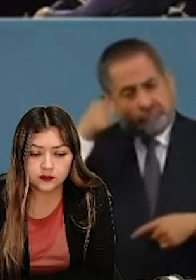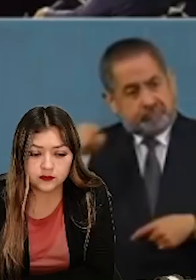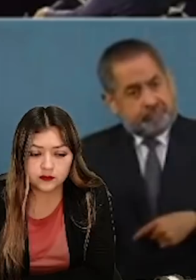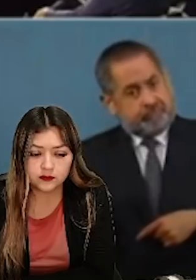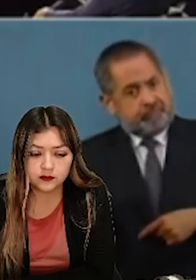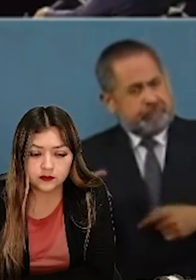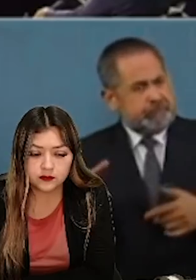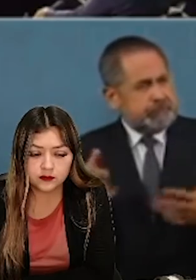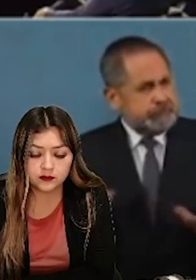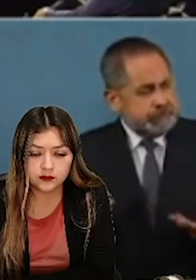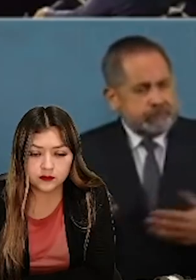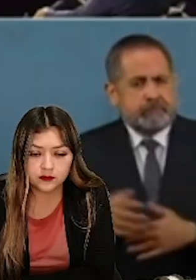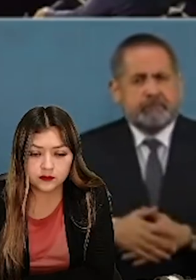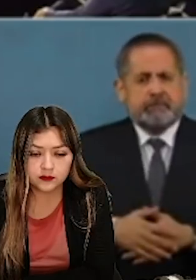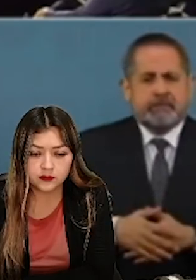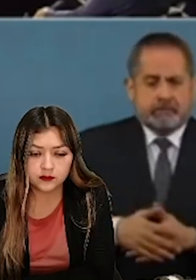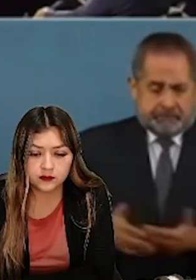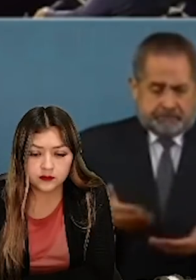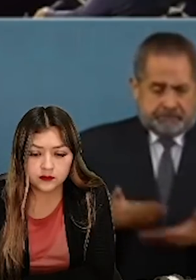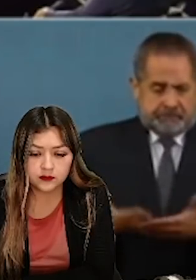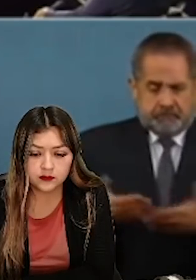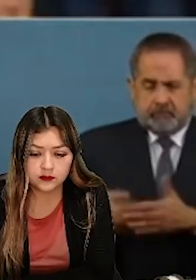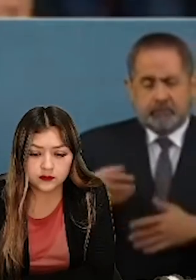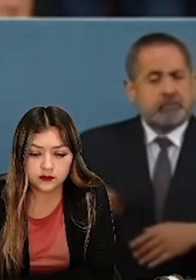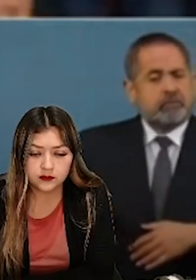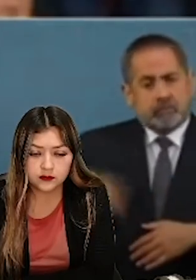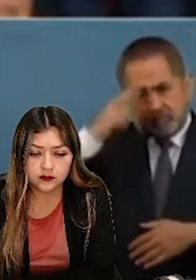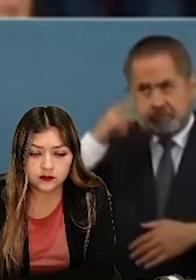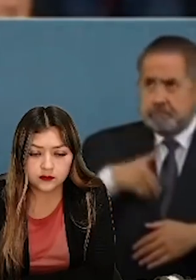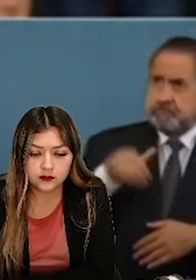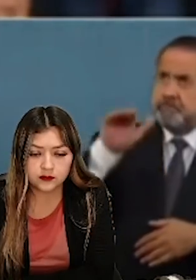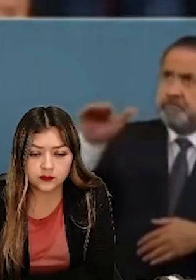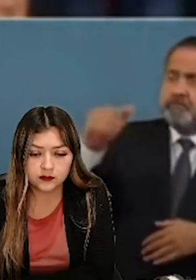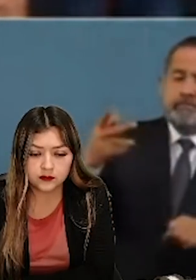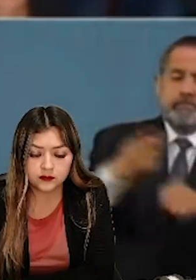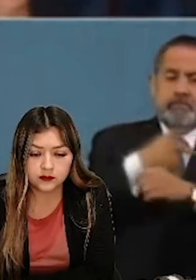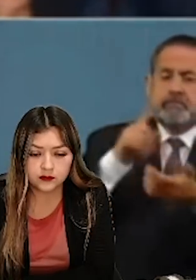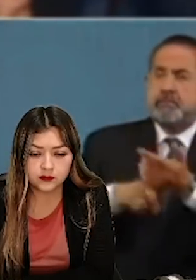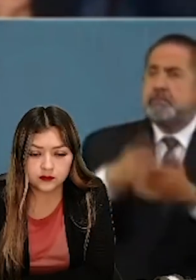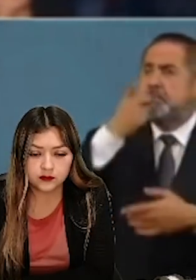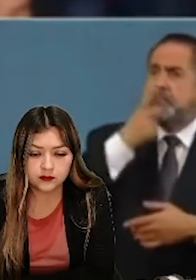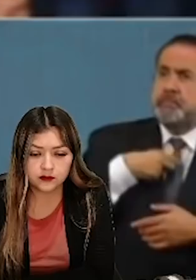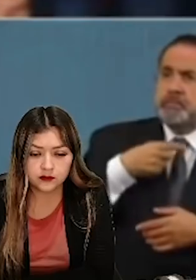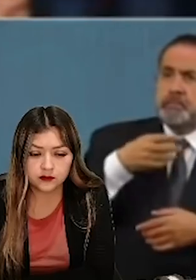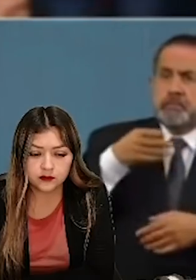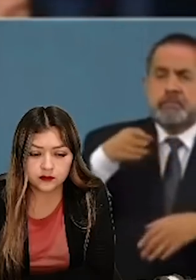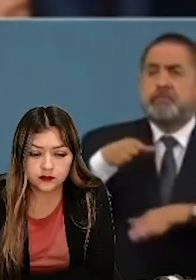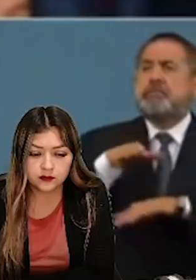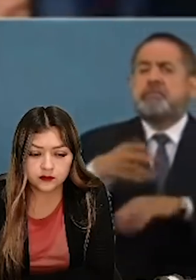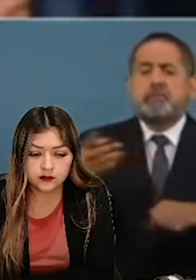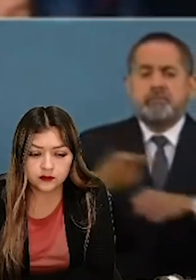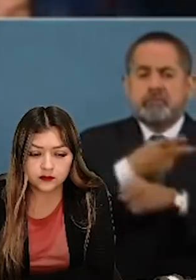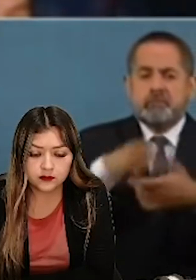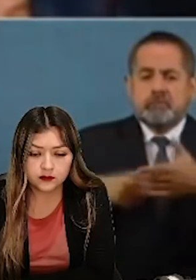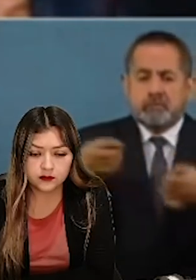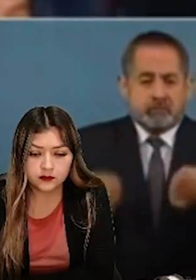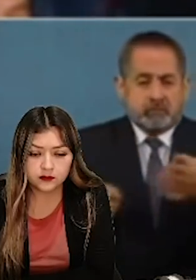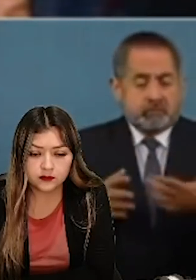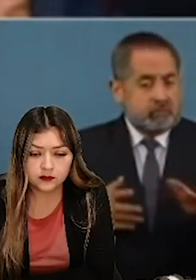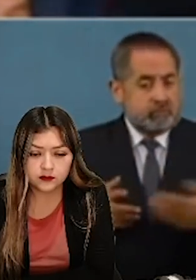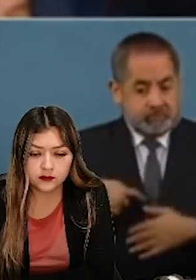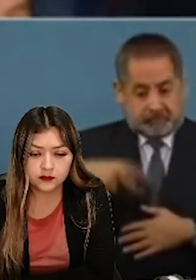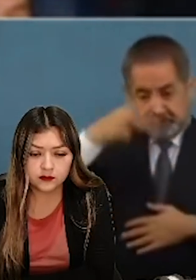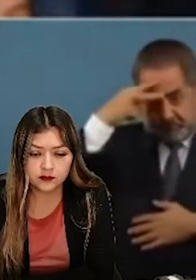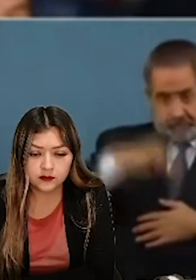mexicano le pidiera a esta Corte Penal Internacional que se pronuncie sobre ese caso. En México no se le